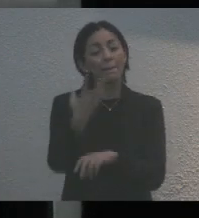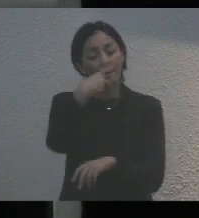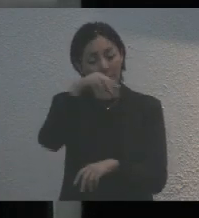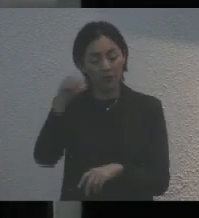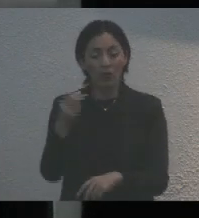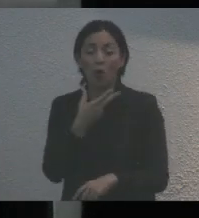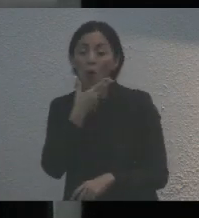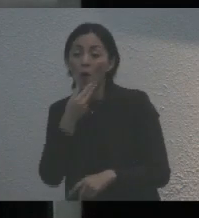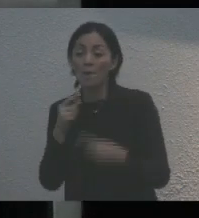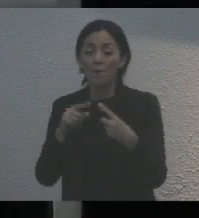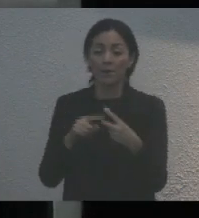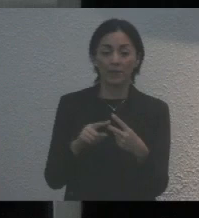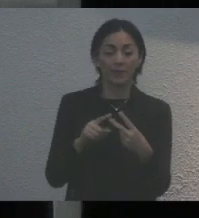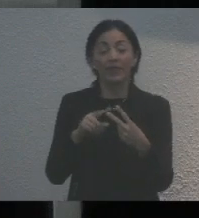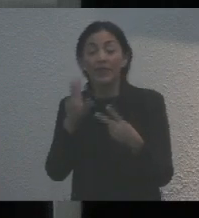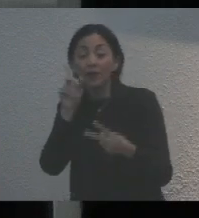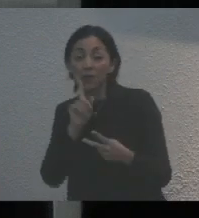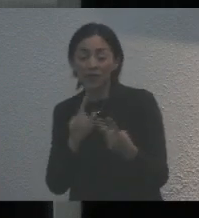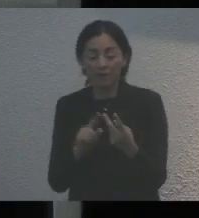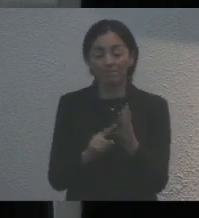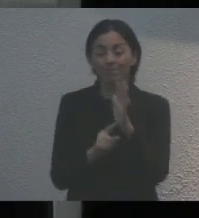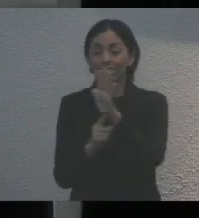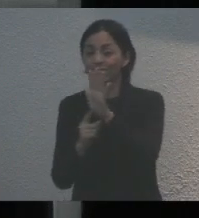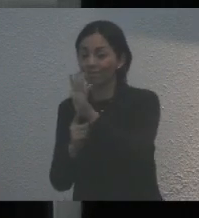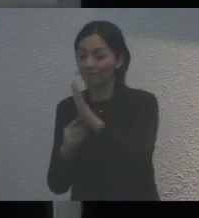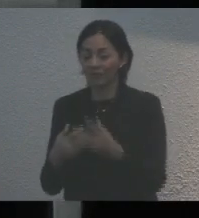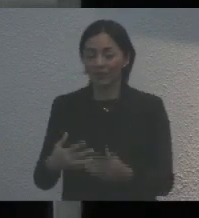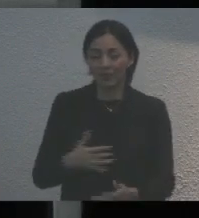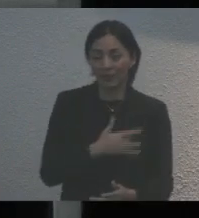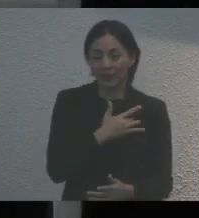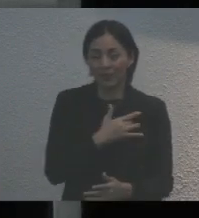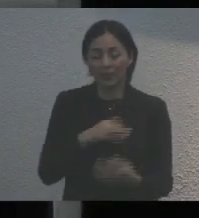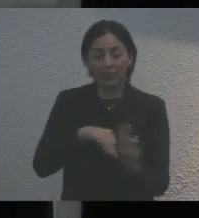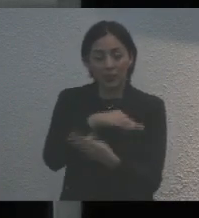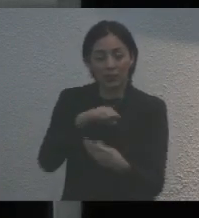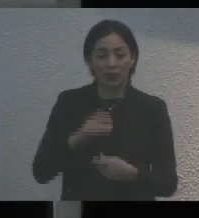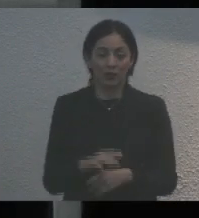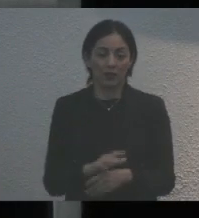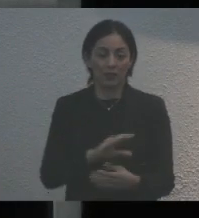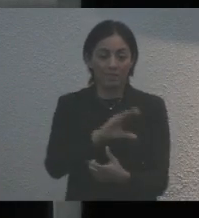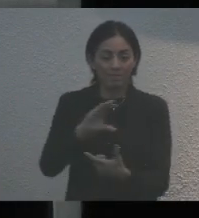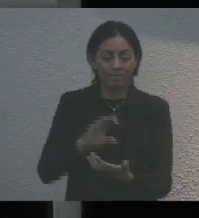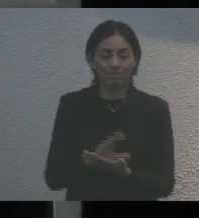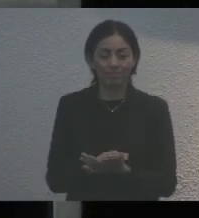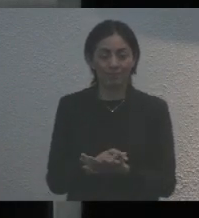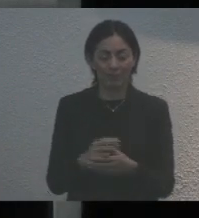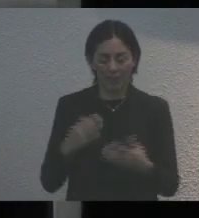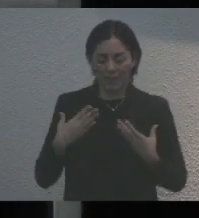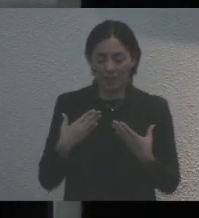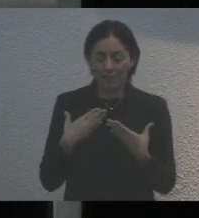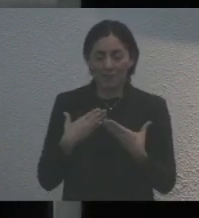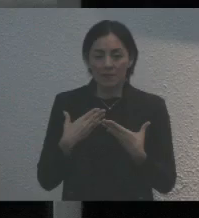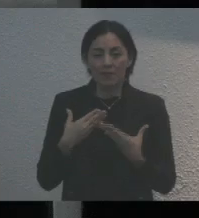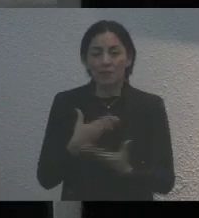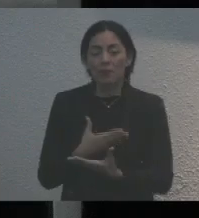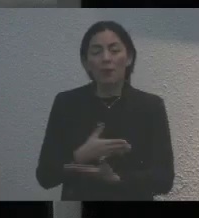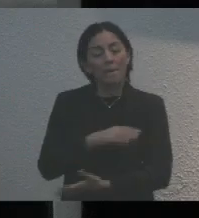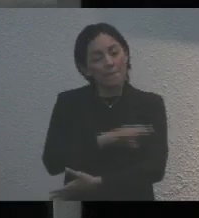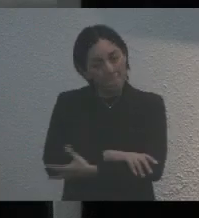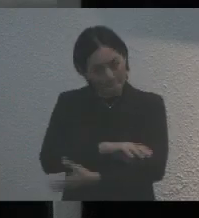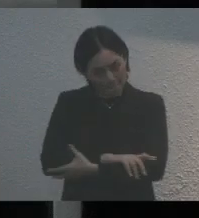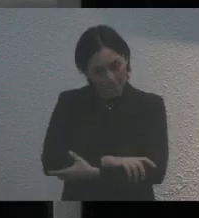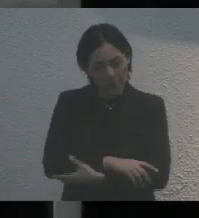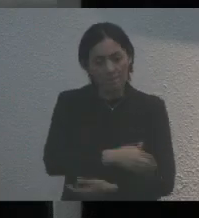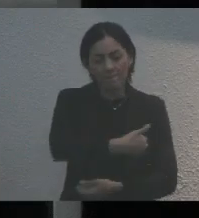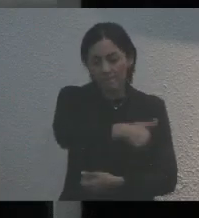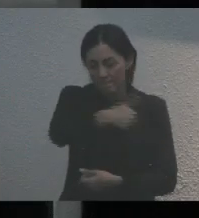de hombres y mujeres que representan el sentir de los ciudadanos, que representan la confianza que el pueblo ha depositado en